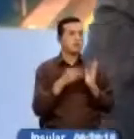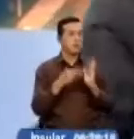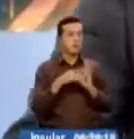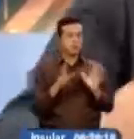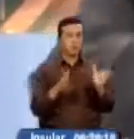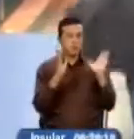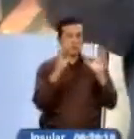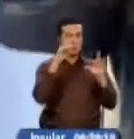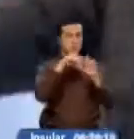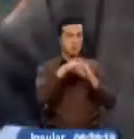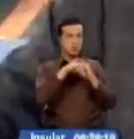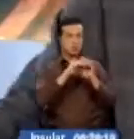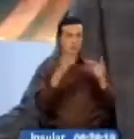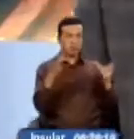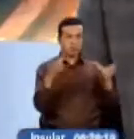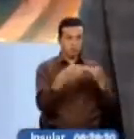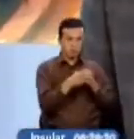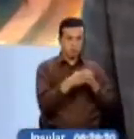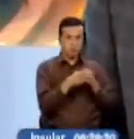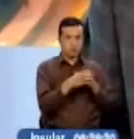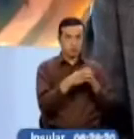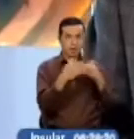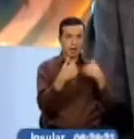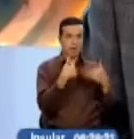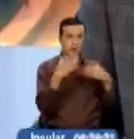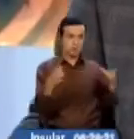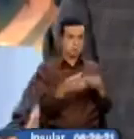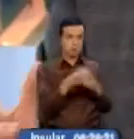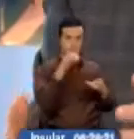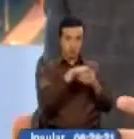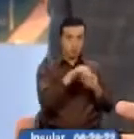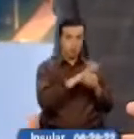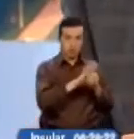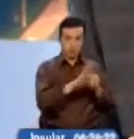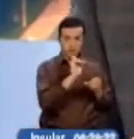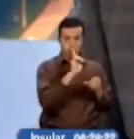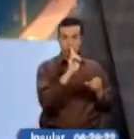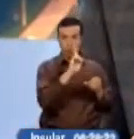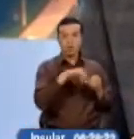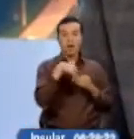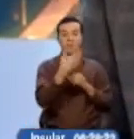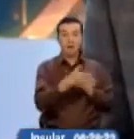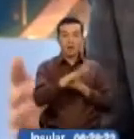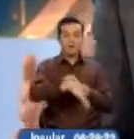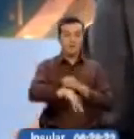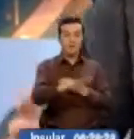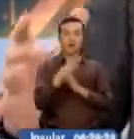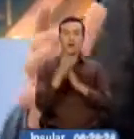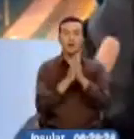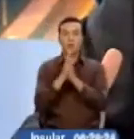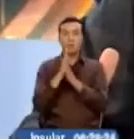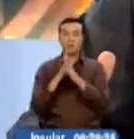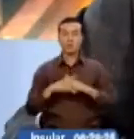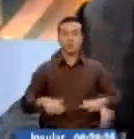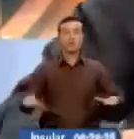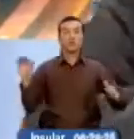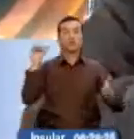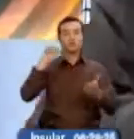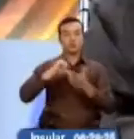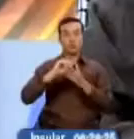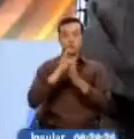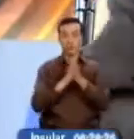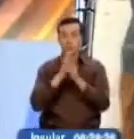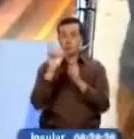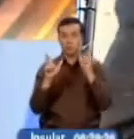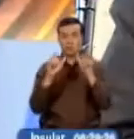festival va a estar encerrado en la estructura de los teatros en la estructura física sino que van a aprovechar la infraestructura de la ciudad a sangre de